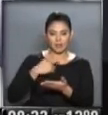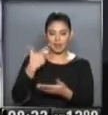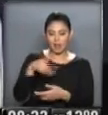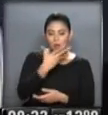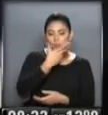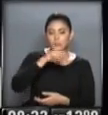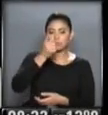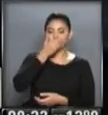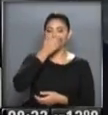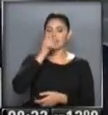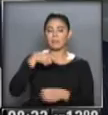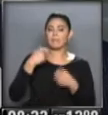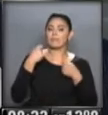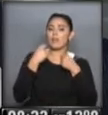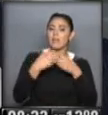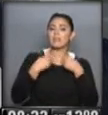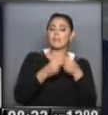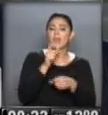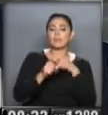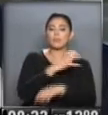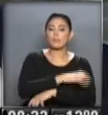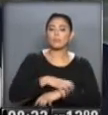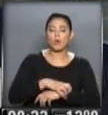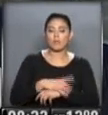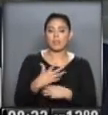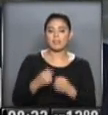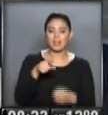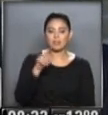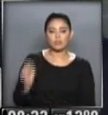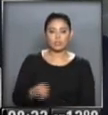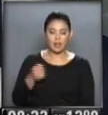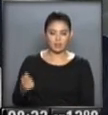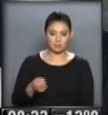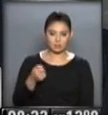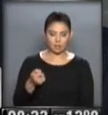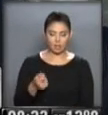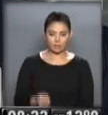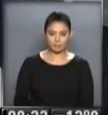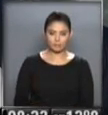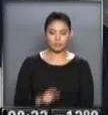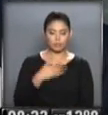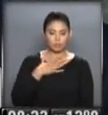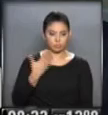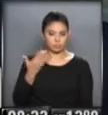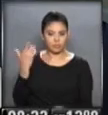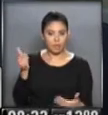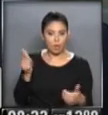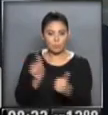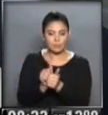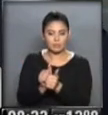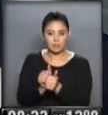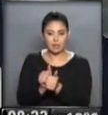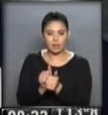su vida por los que menos tenían por los pobres como gran socialista que fue me me tocó acompañar lo